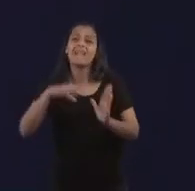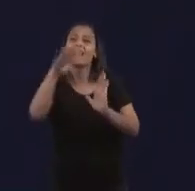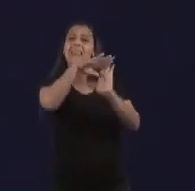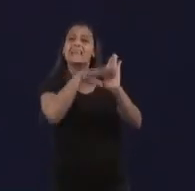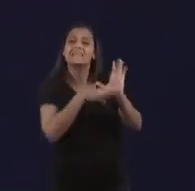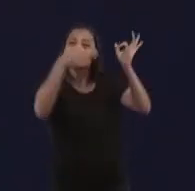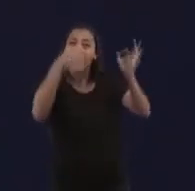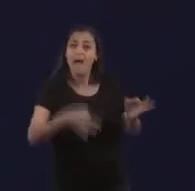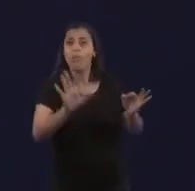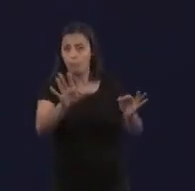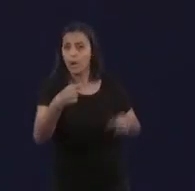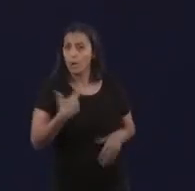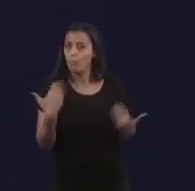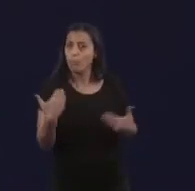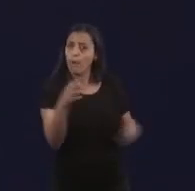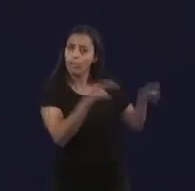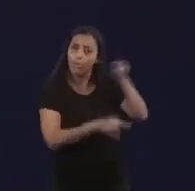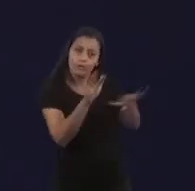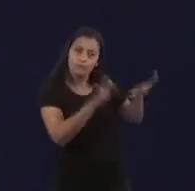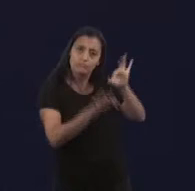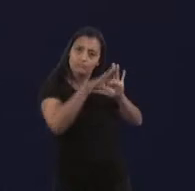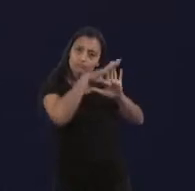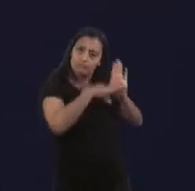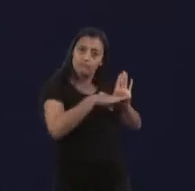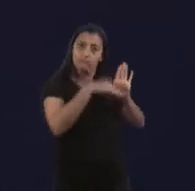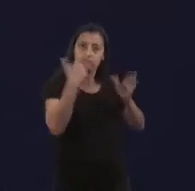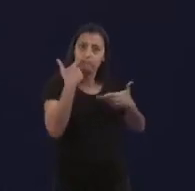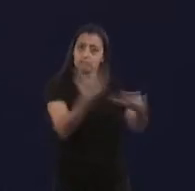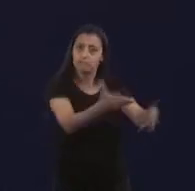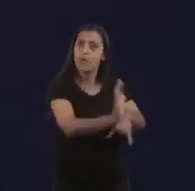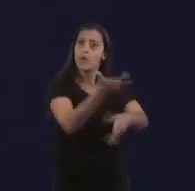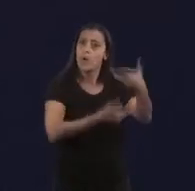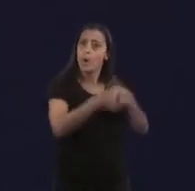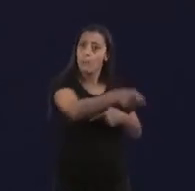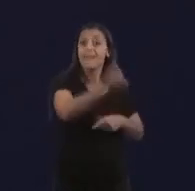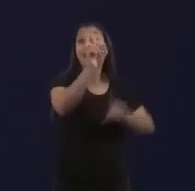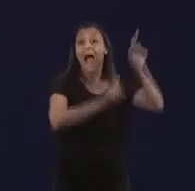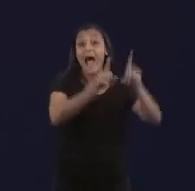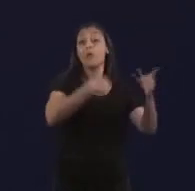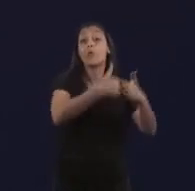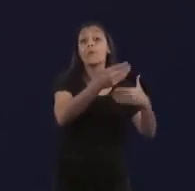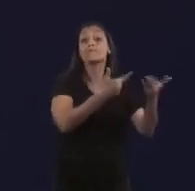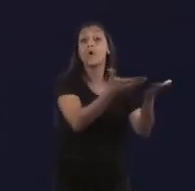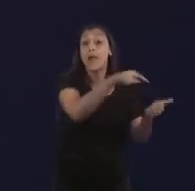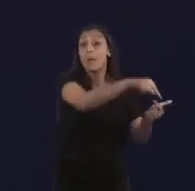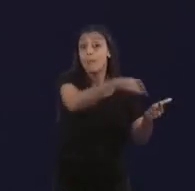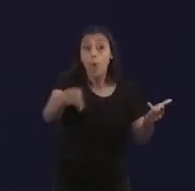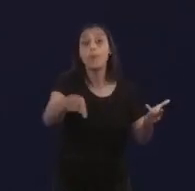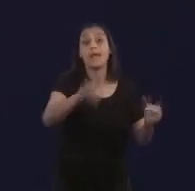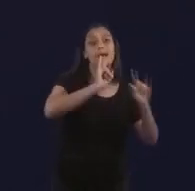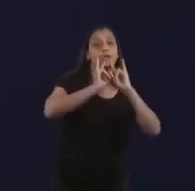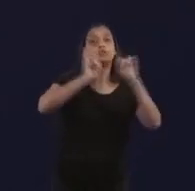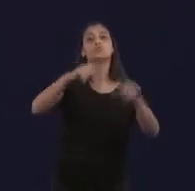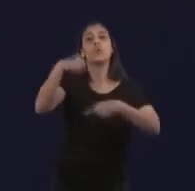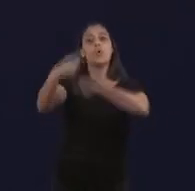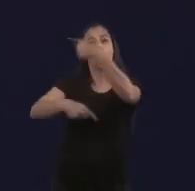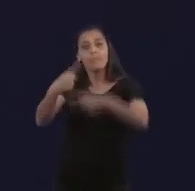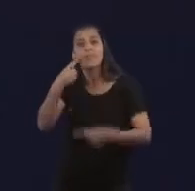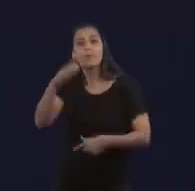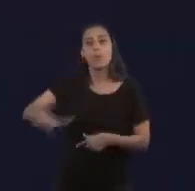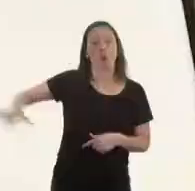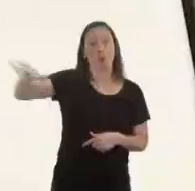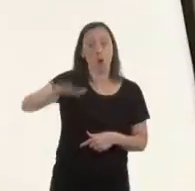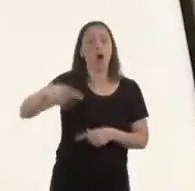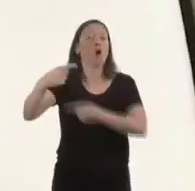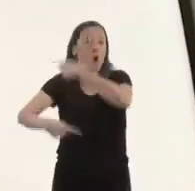supuesto que lo podemos armar y pasárselo. Algunas obras que se están negociando para el traspaso a las jurisdicciones provinciales. Para el que gobierno